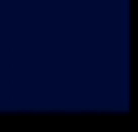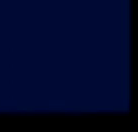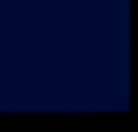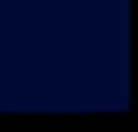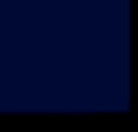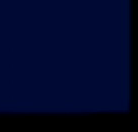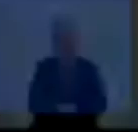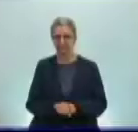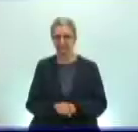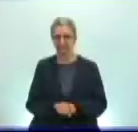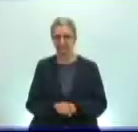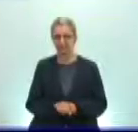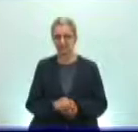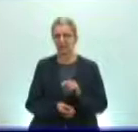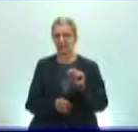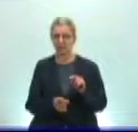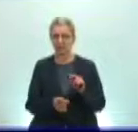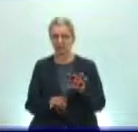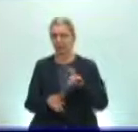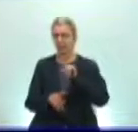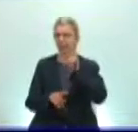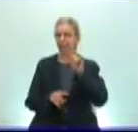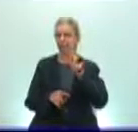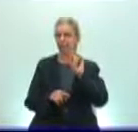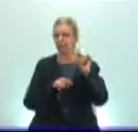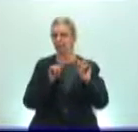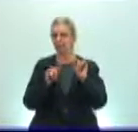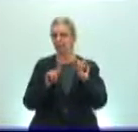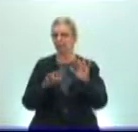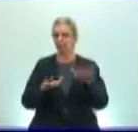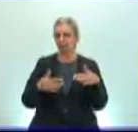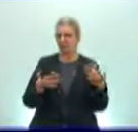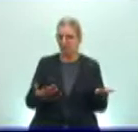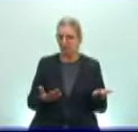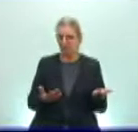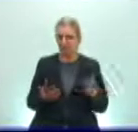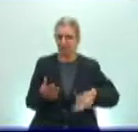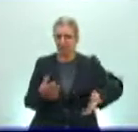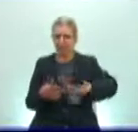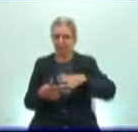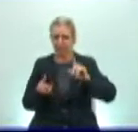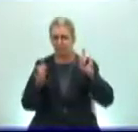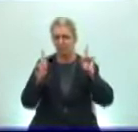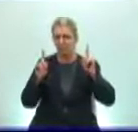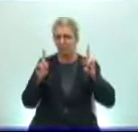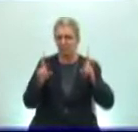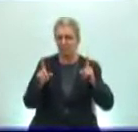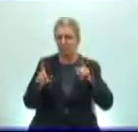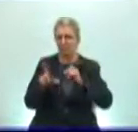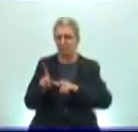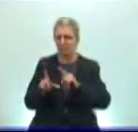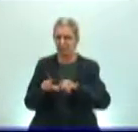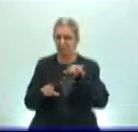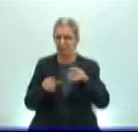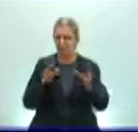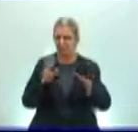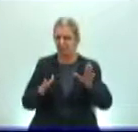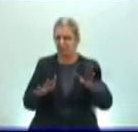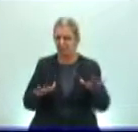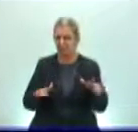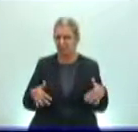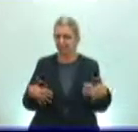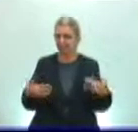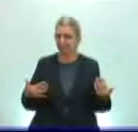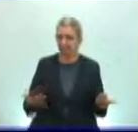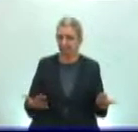Bueno, y ustedes se preguntarán, ¿en qué condiciones políticas se desarrolló la URSS en ese periodo? Bueno, precisamente como